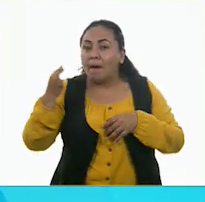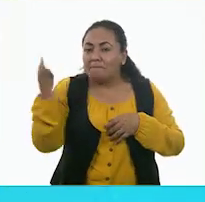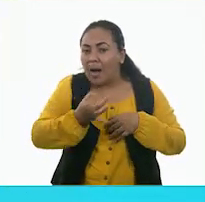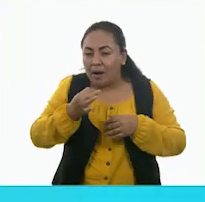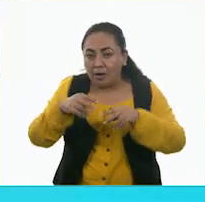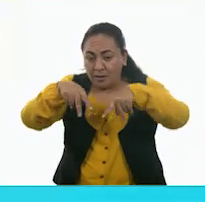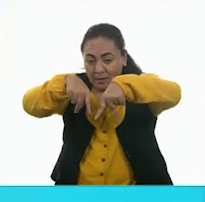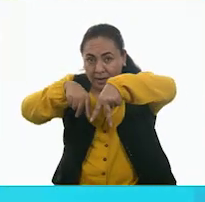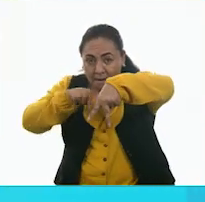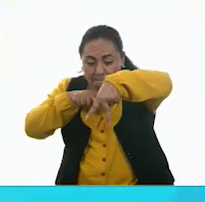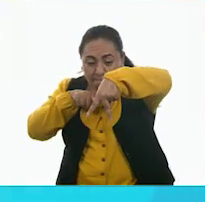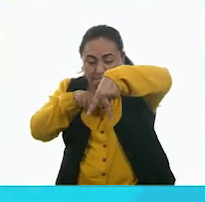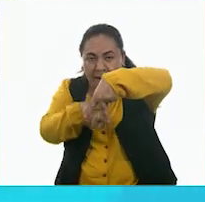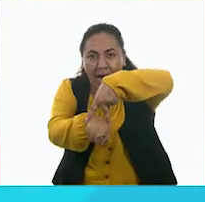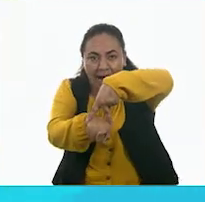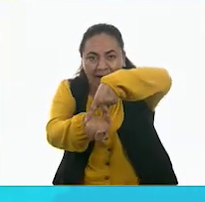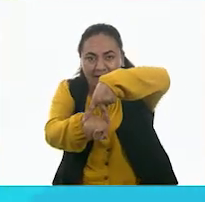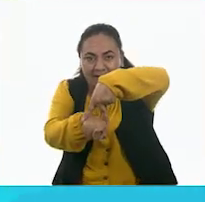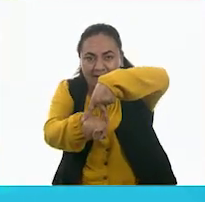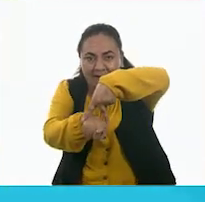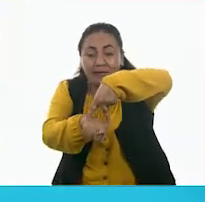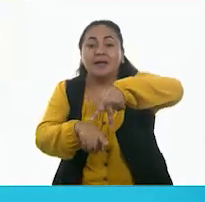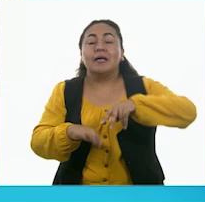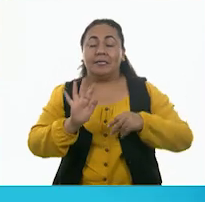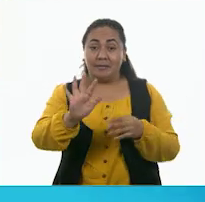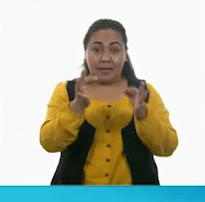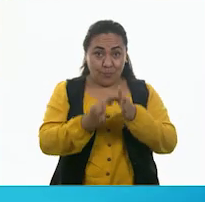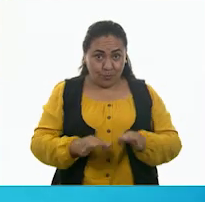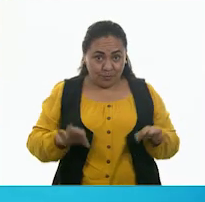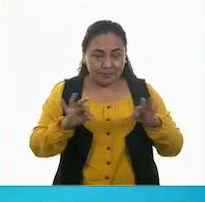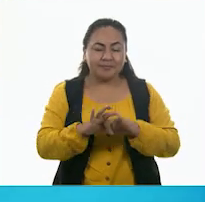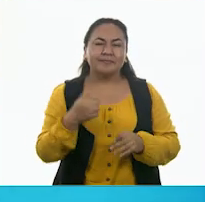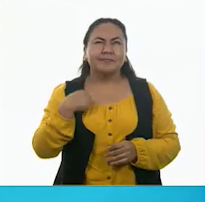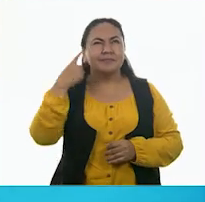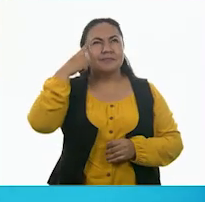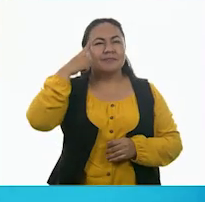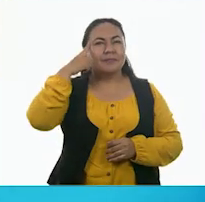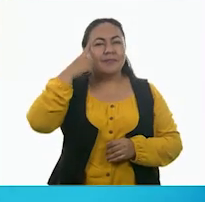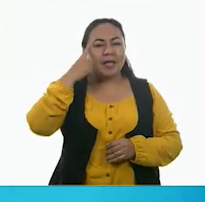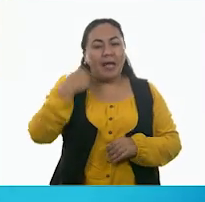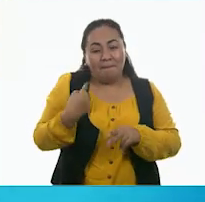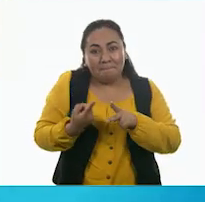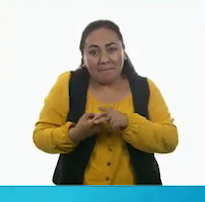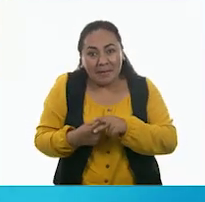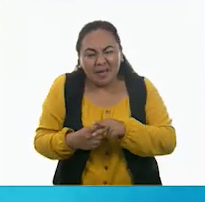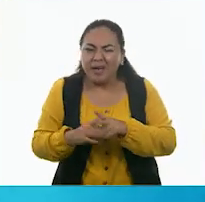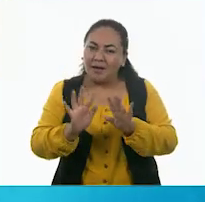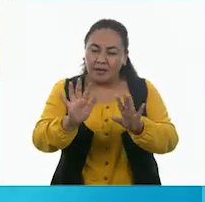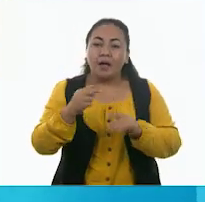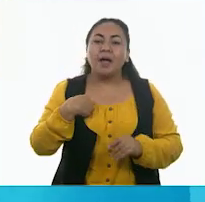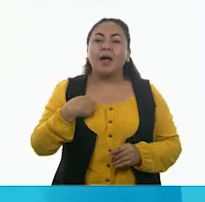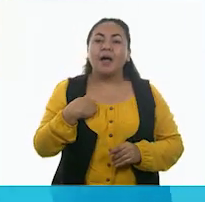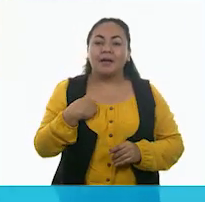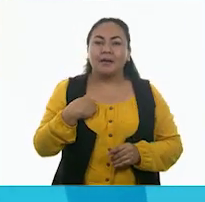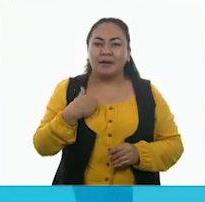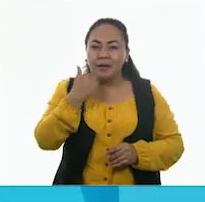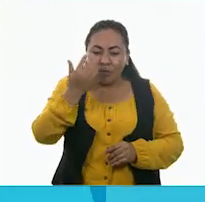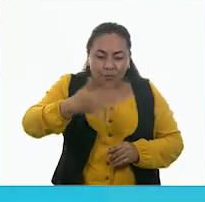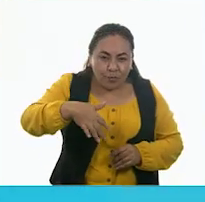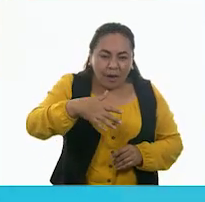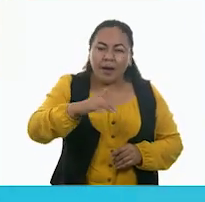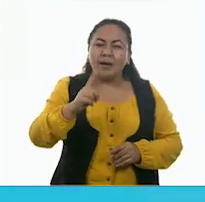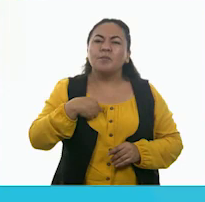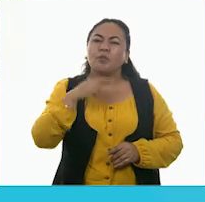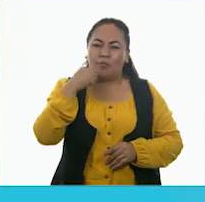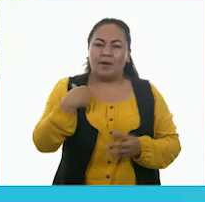pelota. Y lo más importante, me gustaría cambiar el inicio. En lugar de buscar la guerra, me gustaría jugar